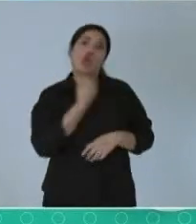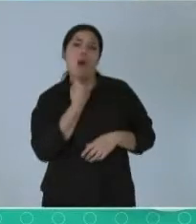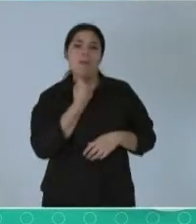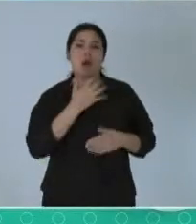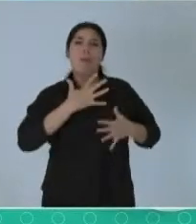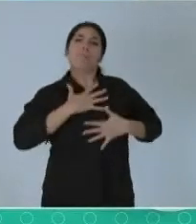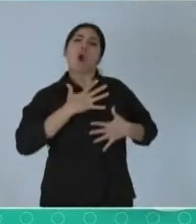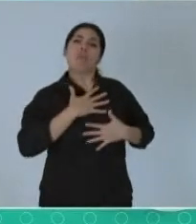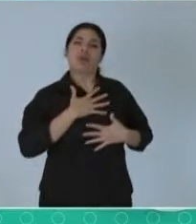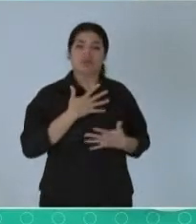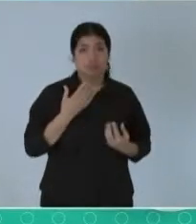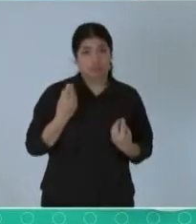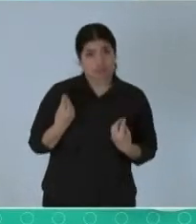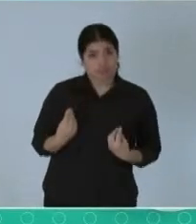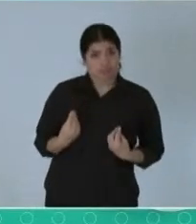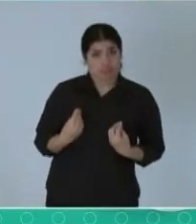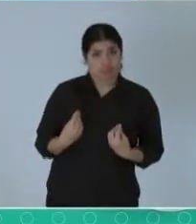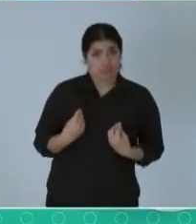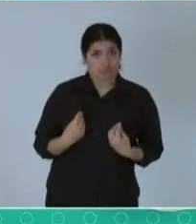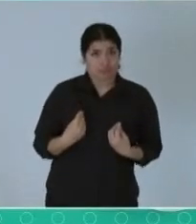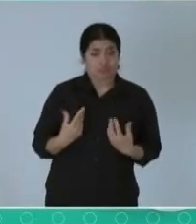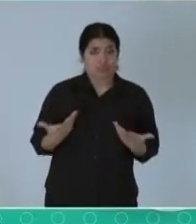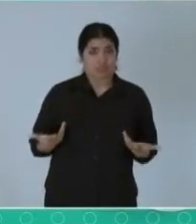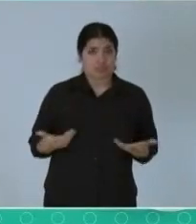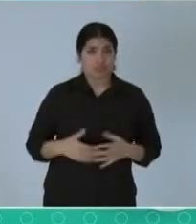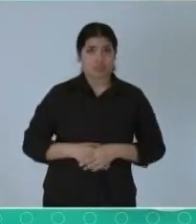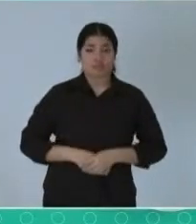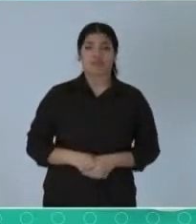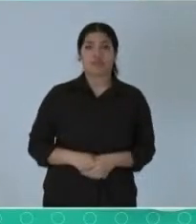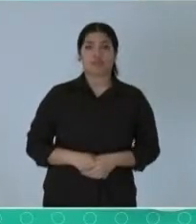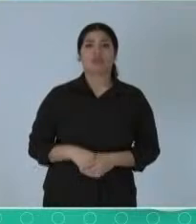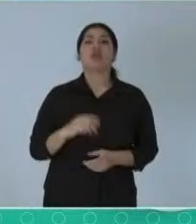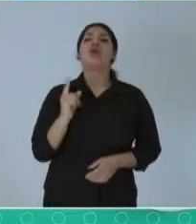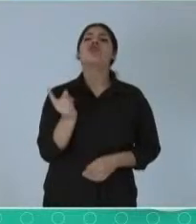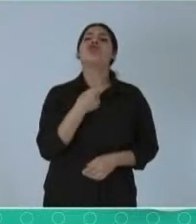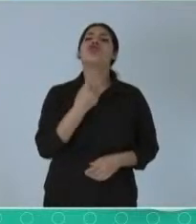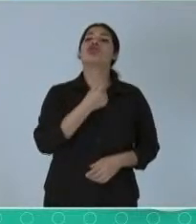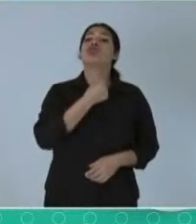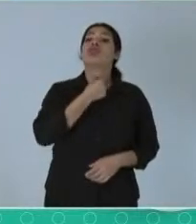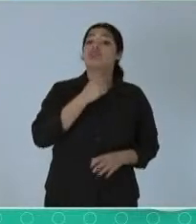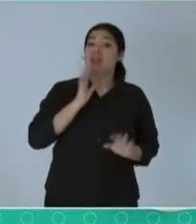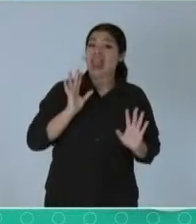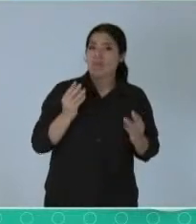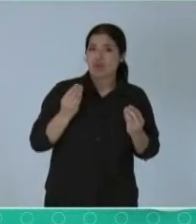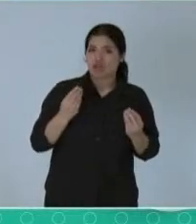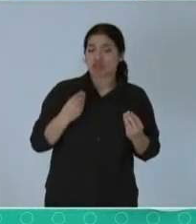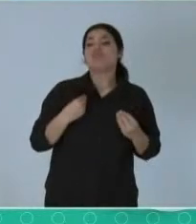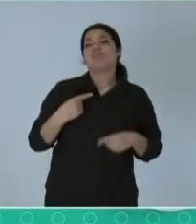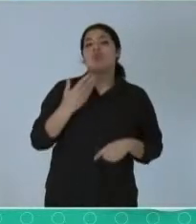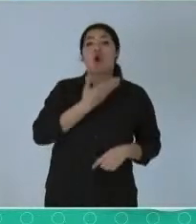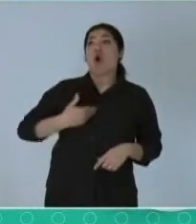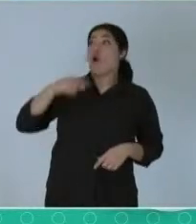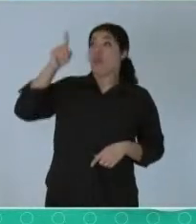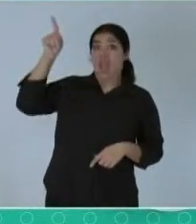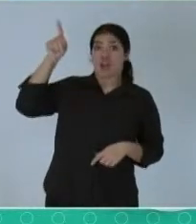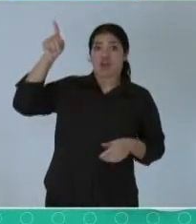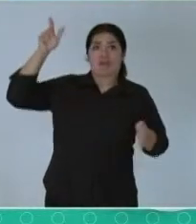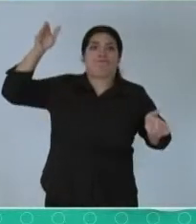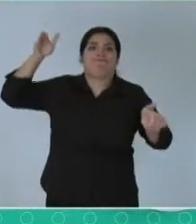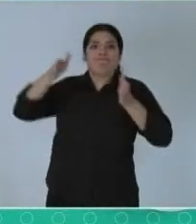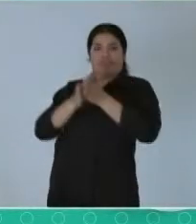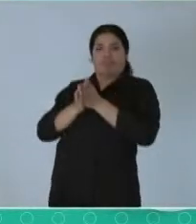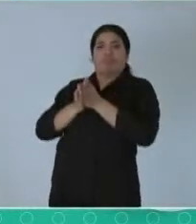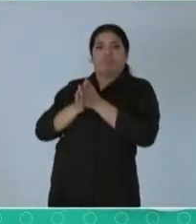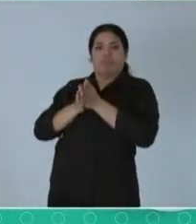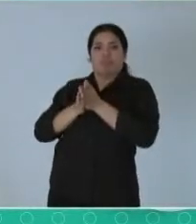nuestro espacio político con articulación política nosotros creemos en un gobierno de cercanía que le dé pelota